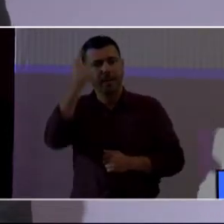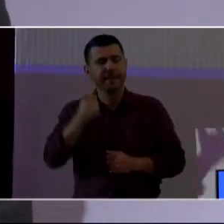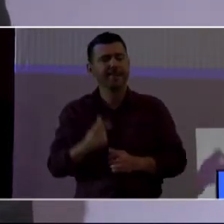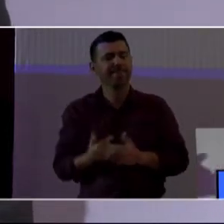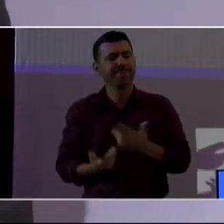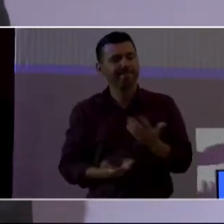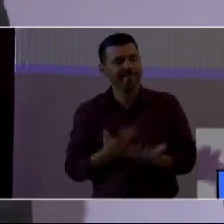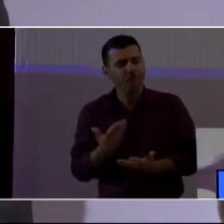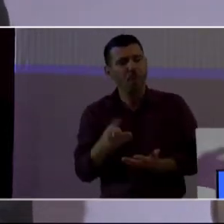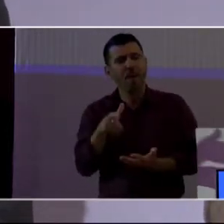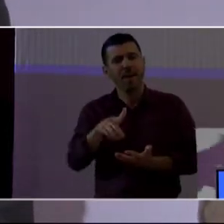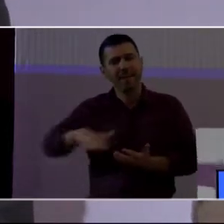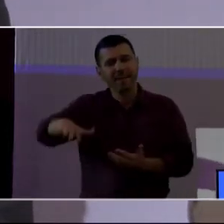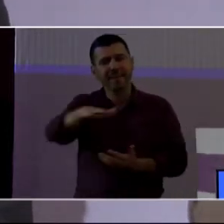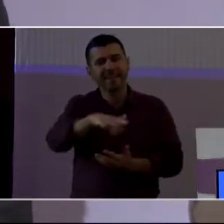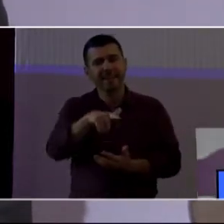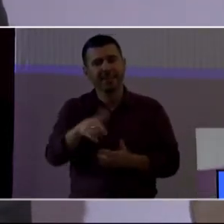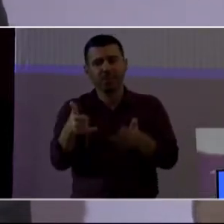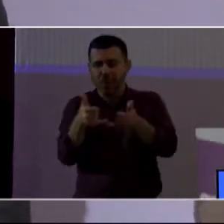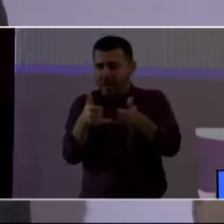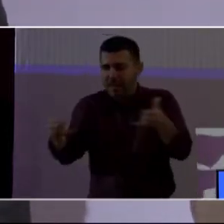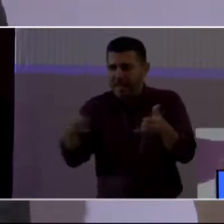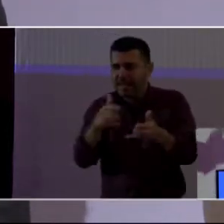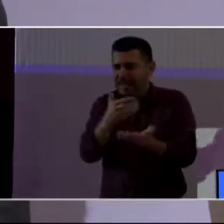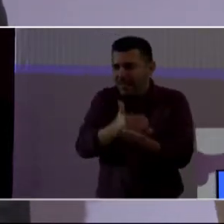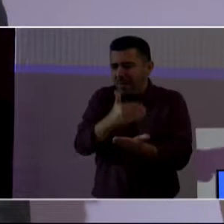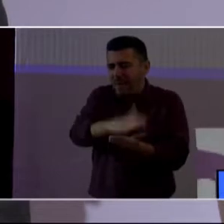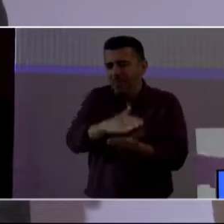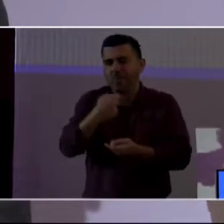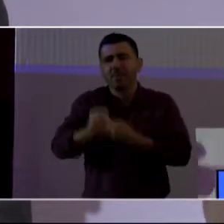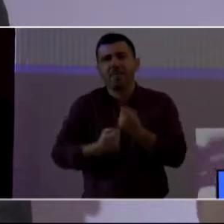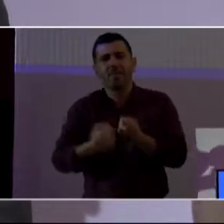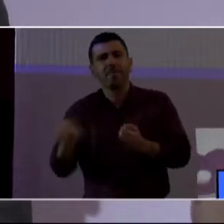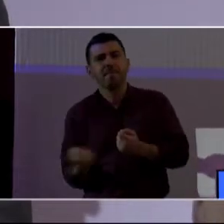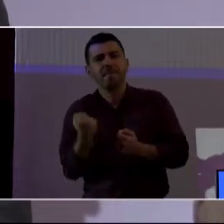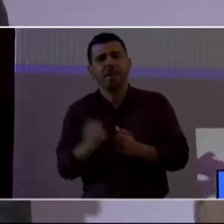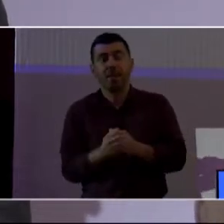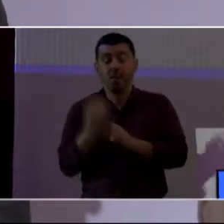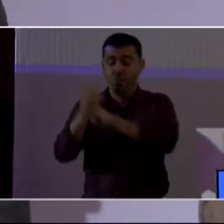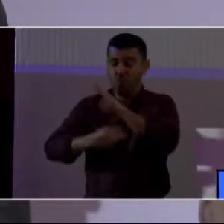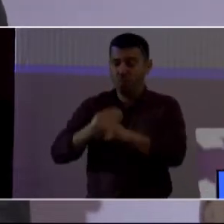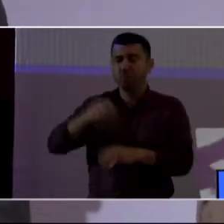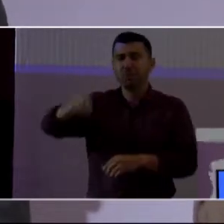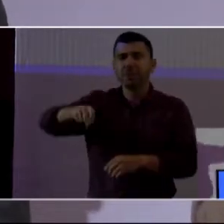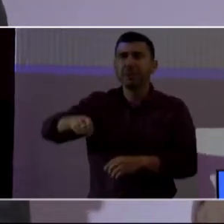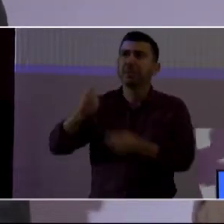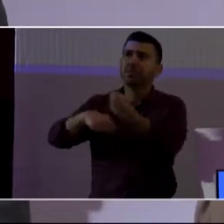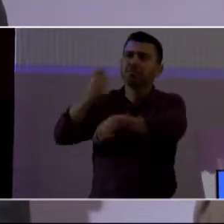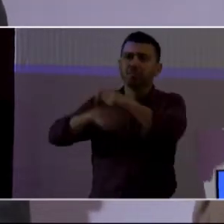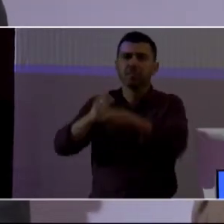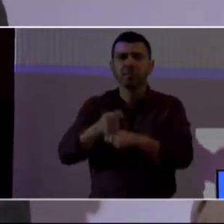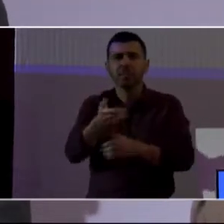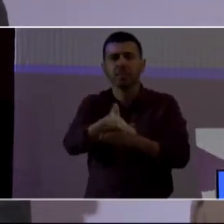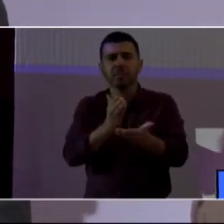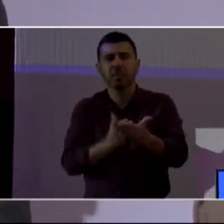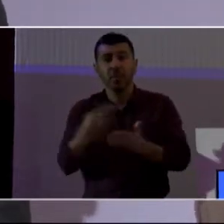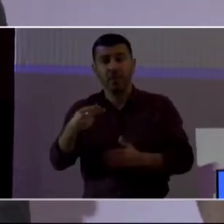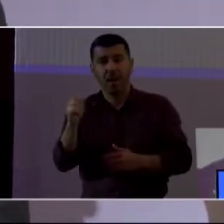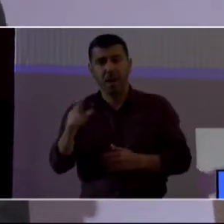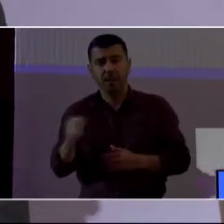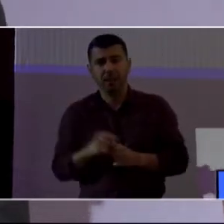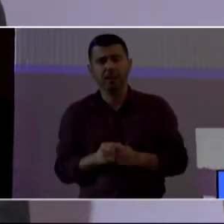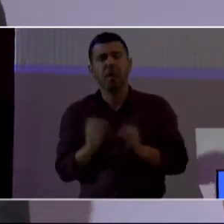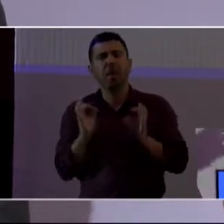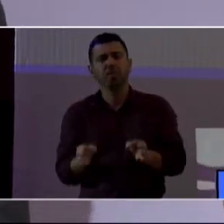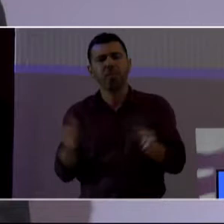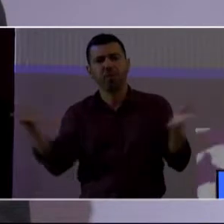mercado fundamentalmente para lo que necesita el mundo. El mundo necesita aguacate Hass, nosotros apuntamos a llevarle aguacate Hass. El mundo